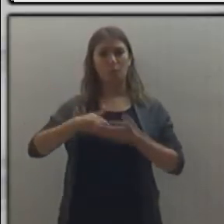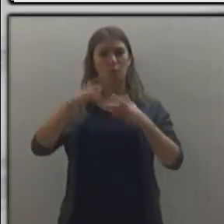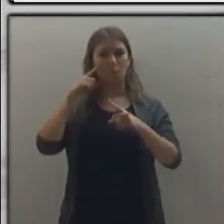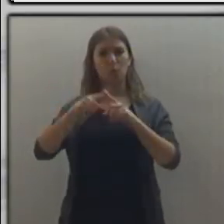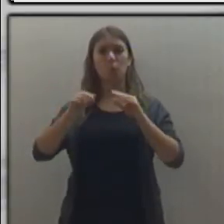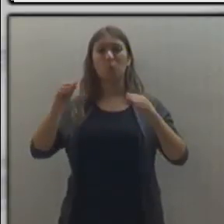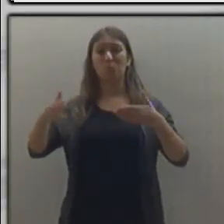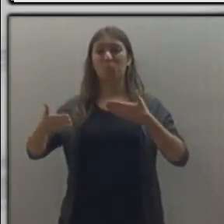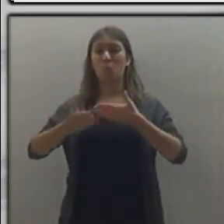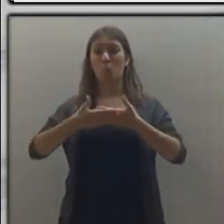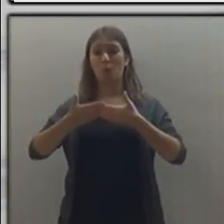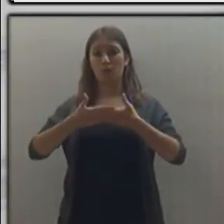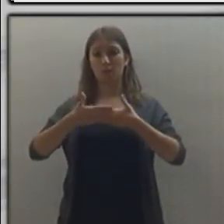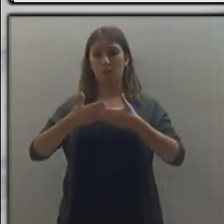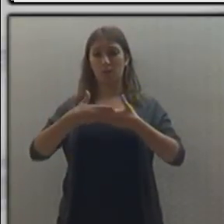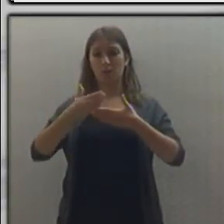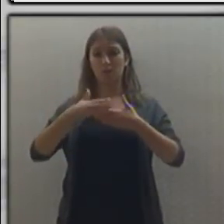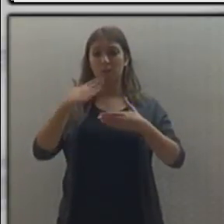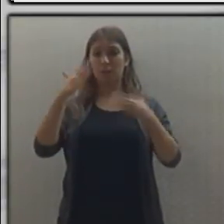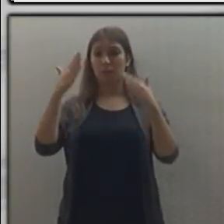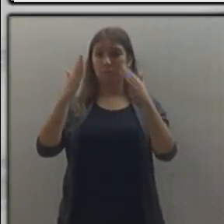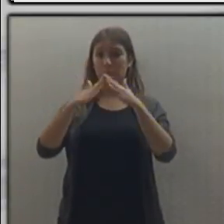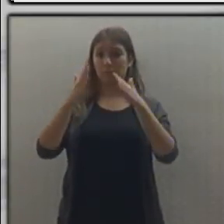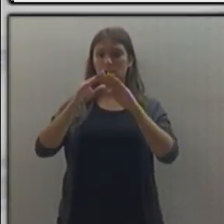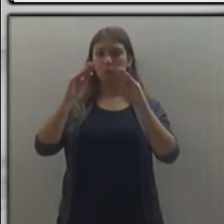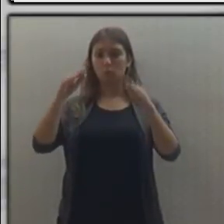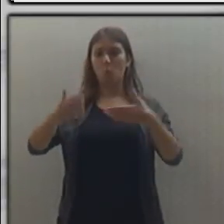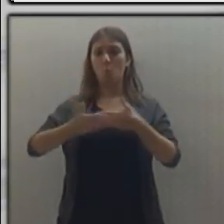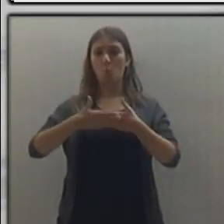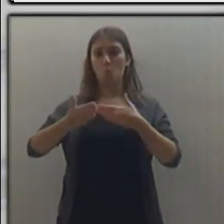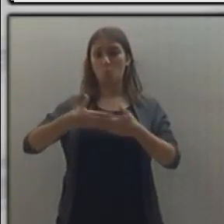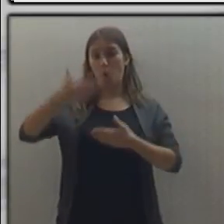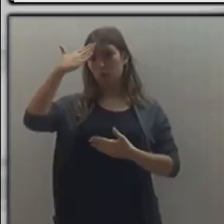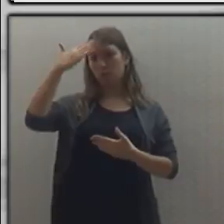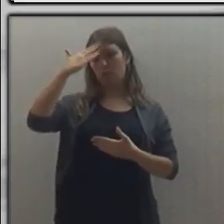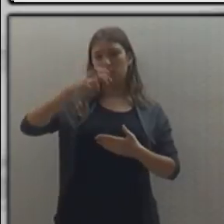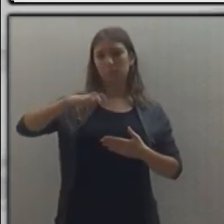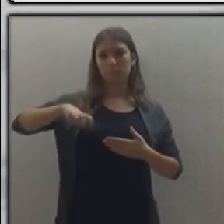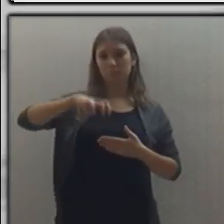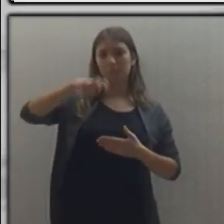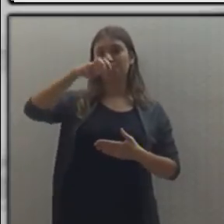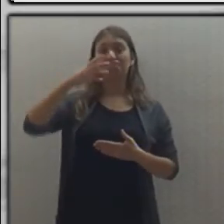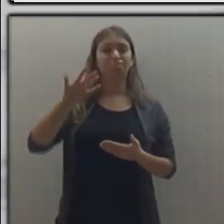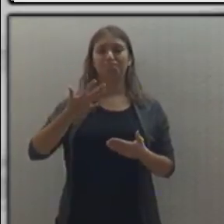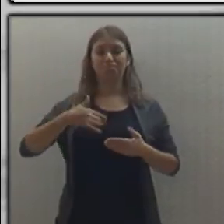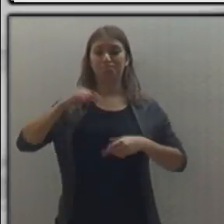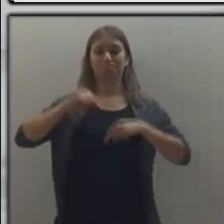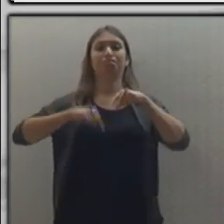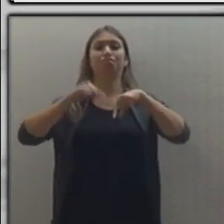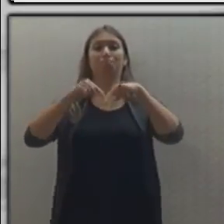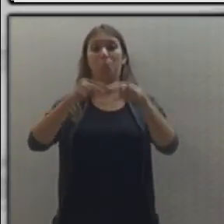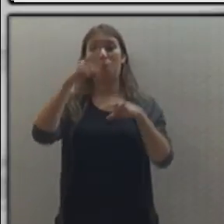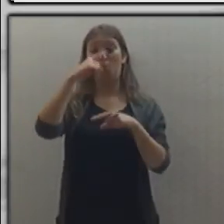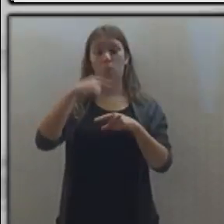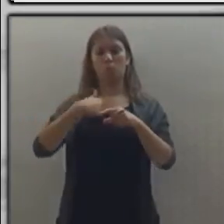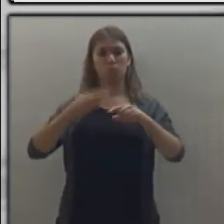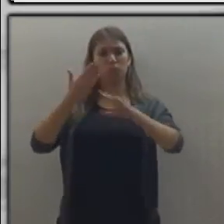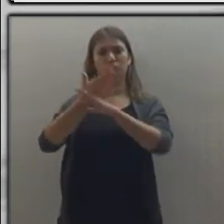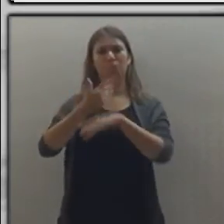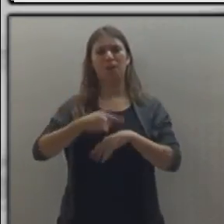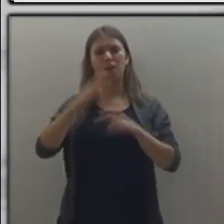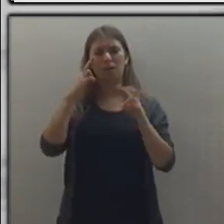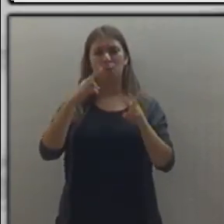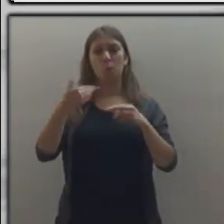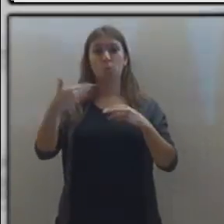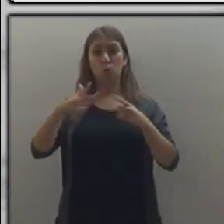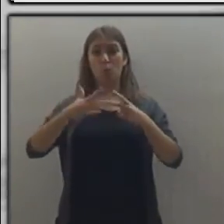portal, porque para llegar hasta el ascensor había unos peldaños. Cuando llegué a la vivienda, al edificio